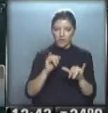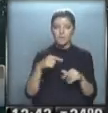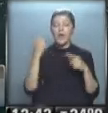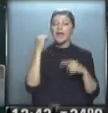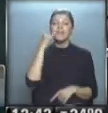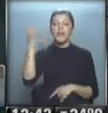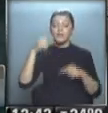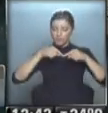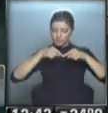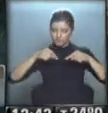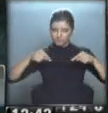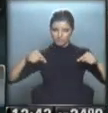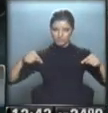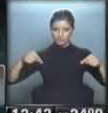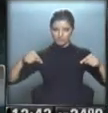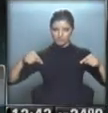0800-444-1777,